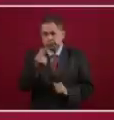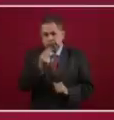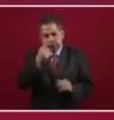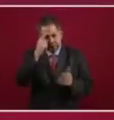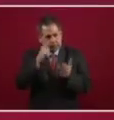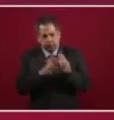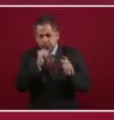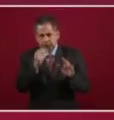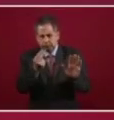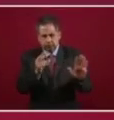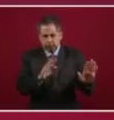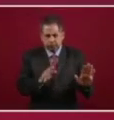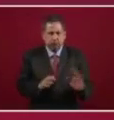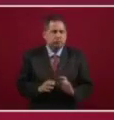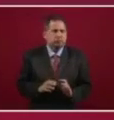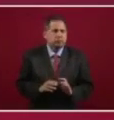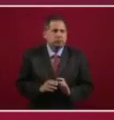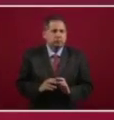necesitamos